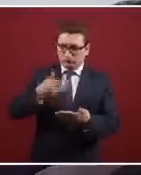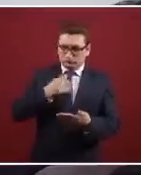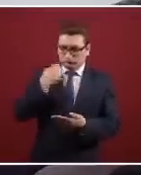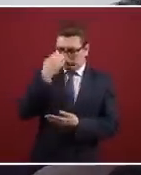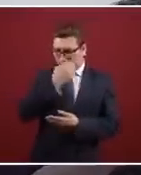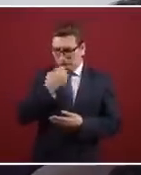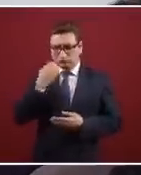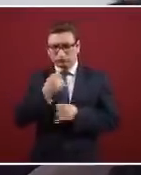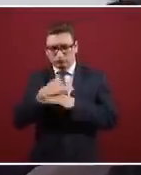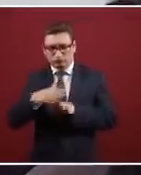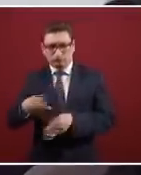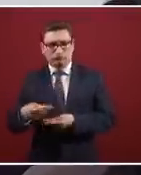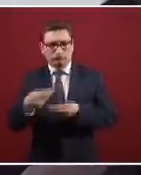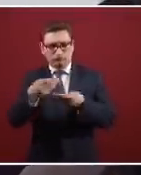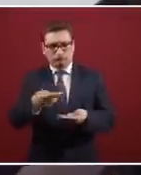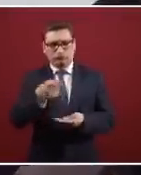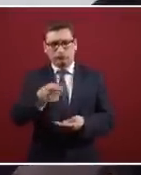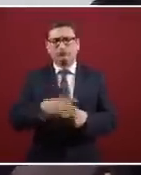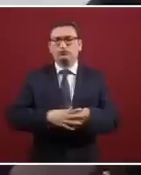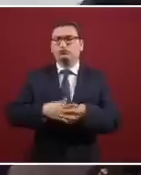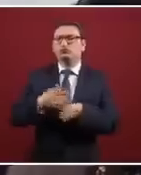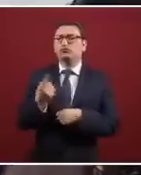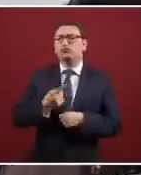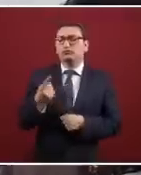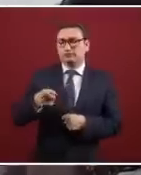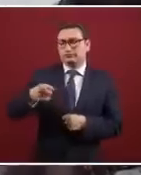presentado a usted estos análisis de por qué van a